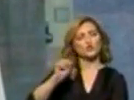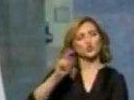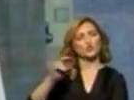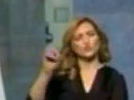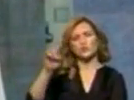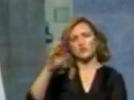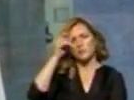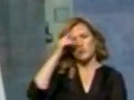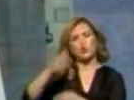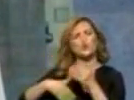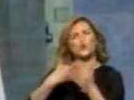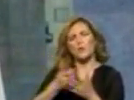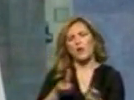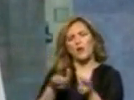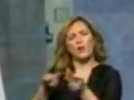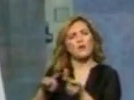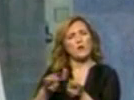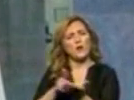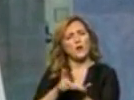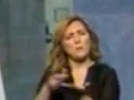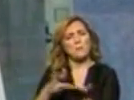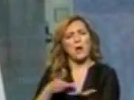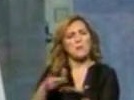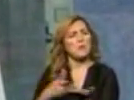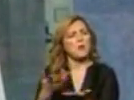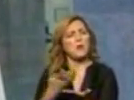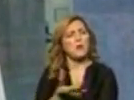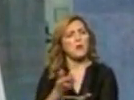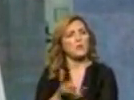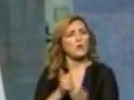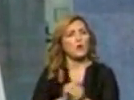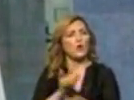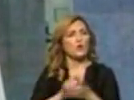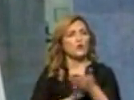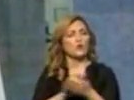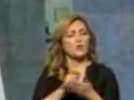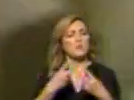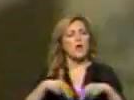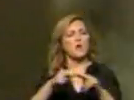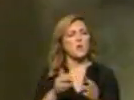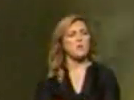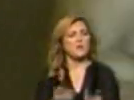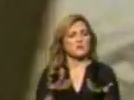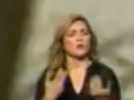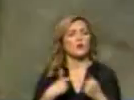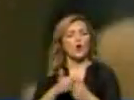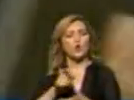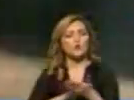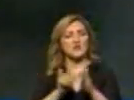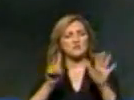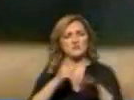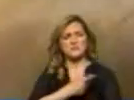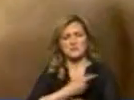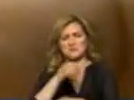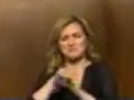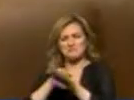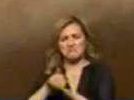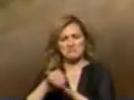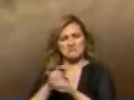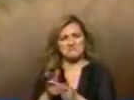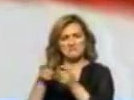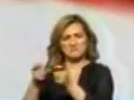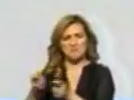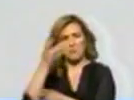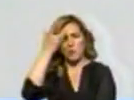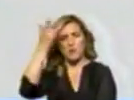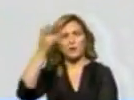precio? ¿O por qué se adjudica el contrato en apenas 6 días? La totalidad de la cartera del BIES está asignada a Seguro